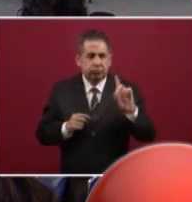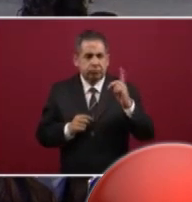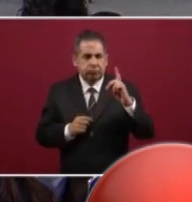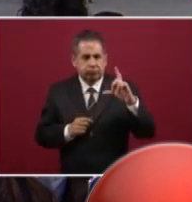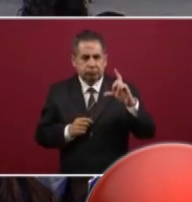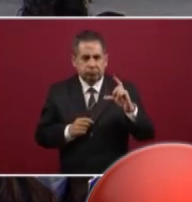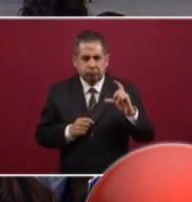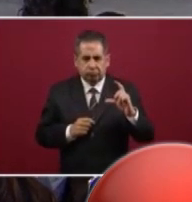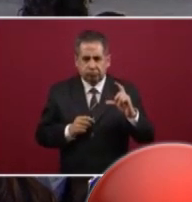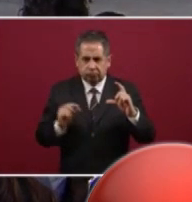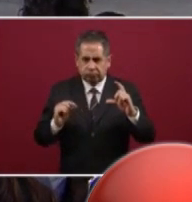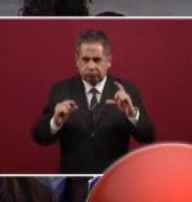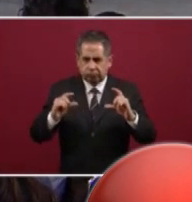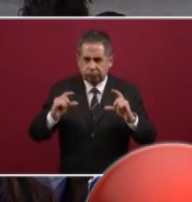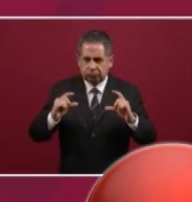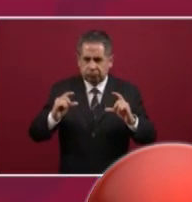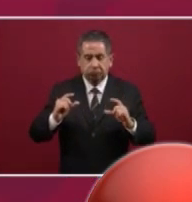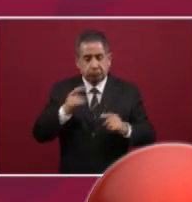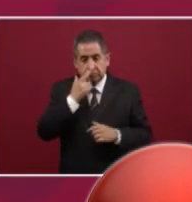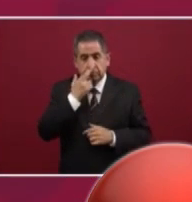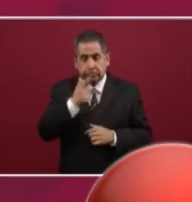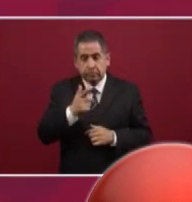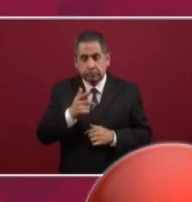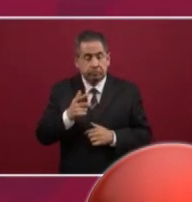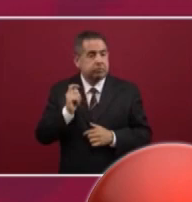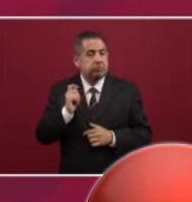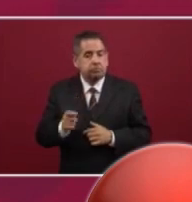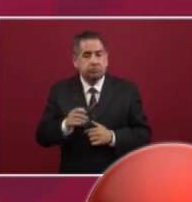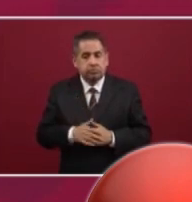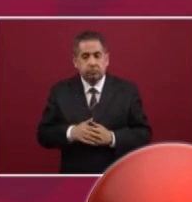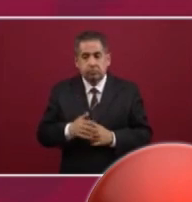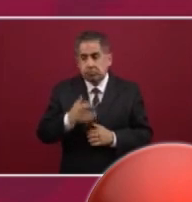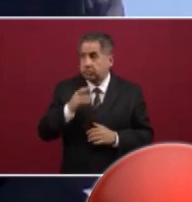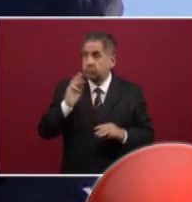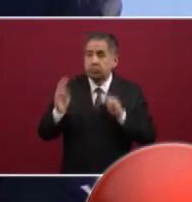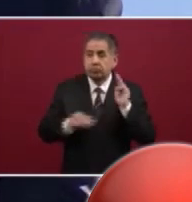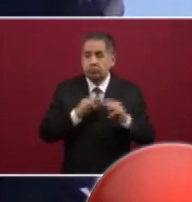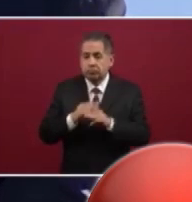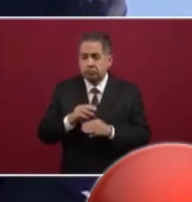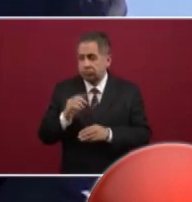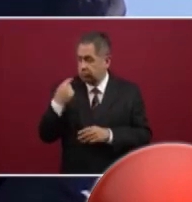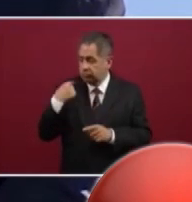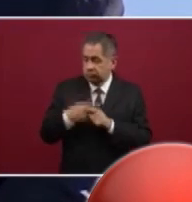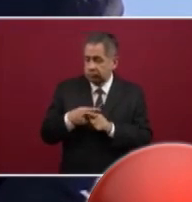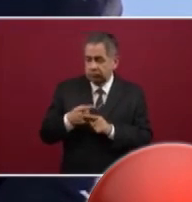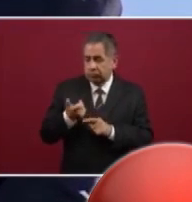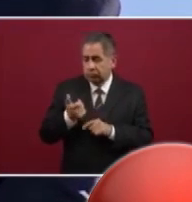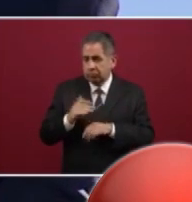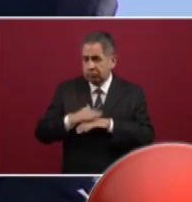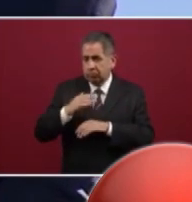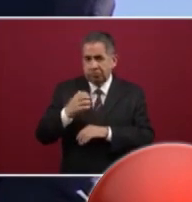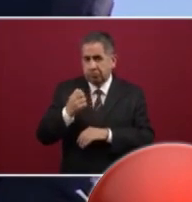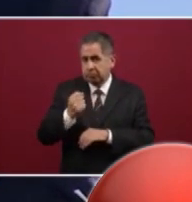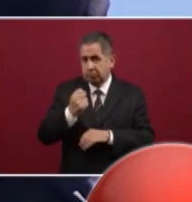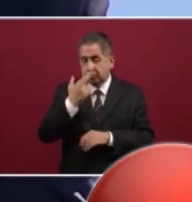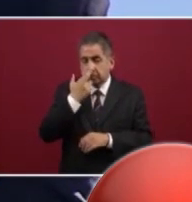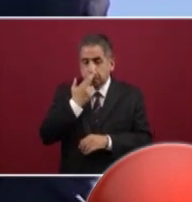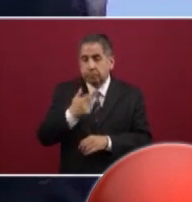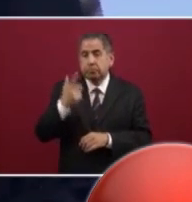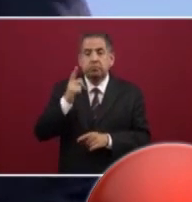la moneda que más se ha apreciado en los últimos días.